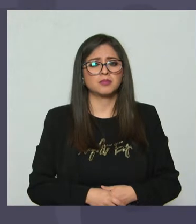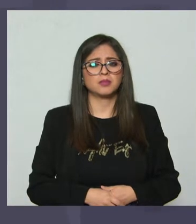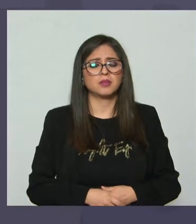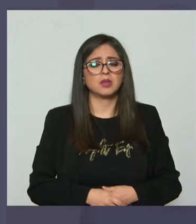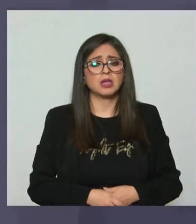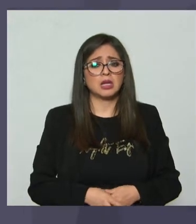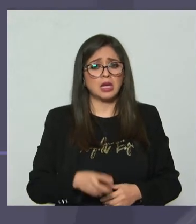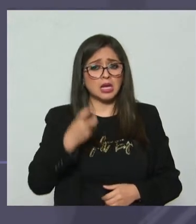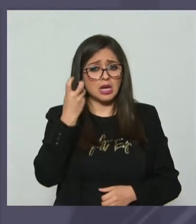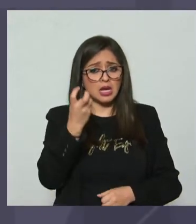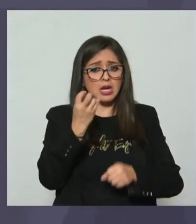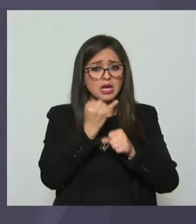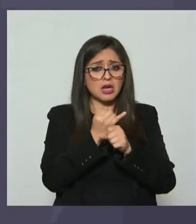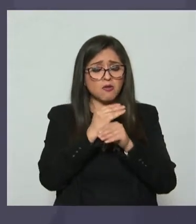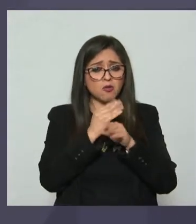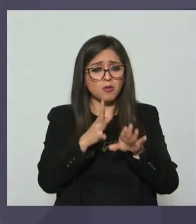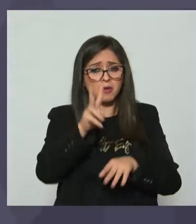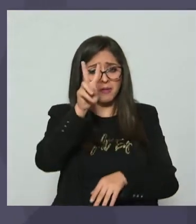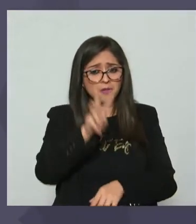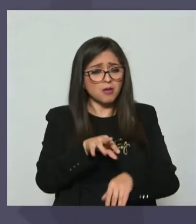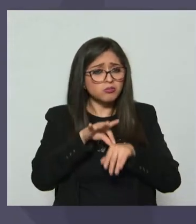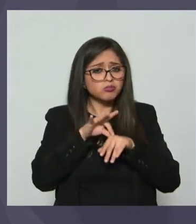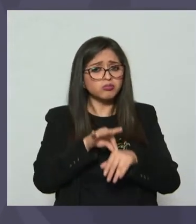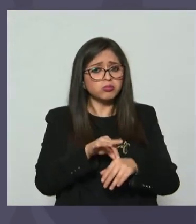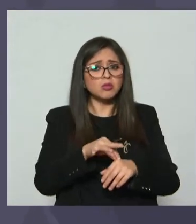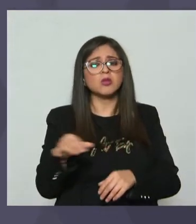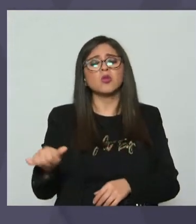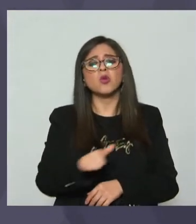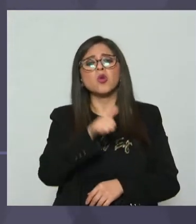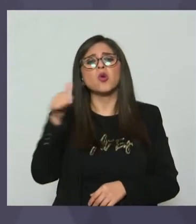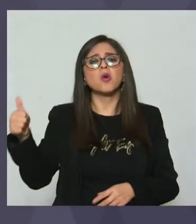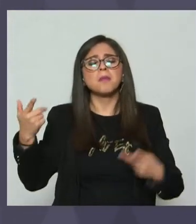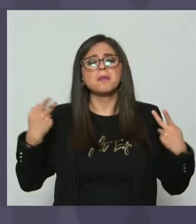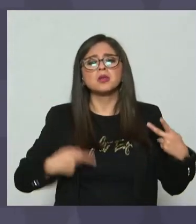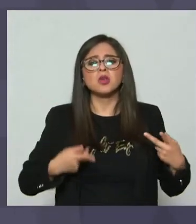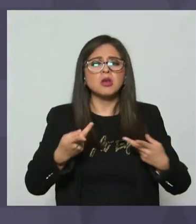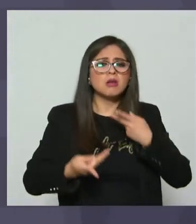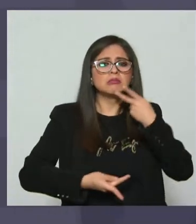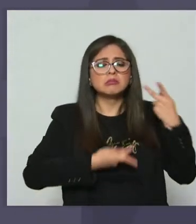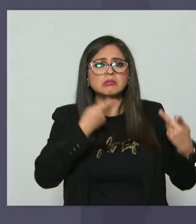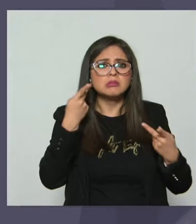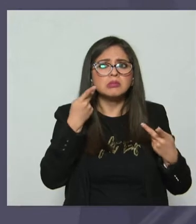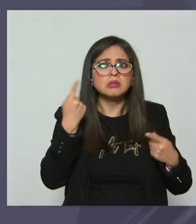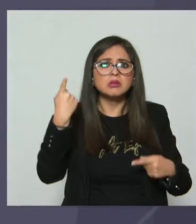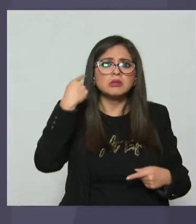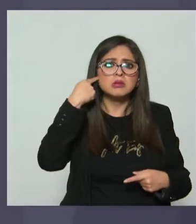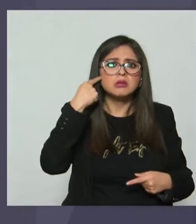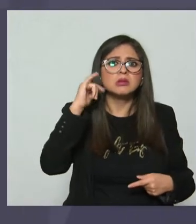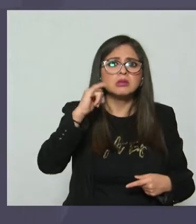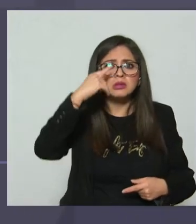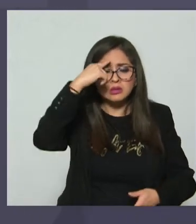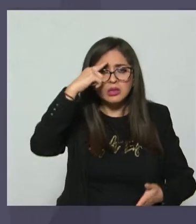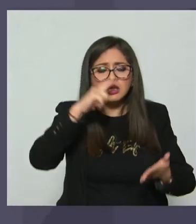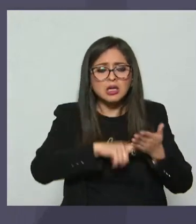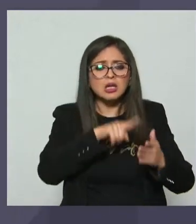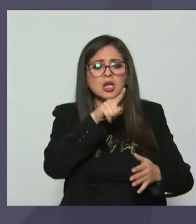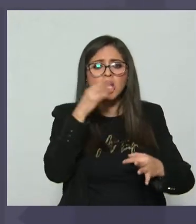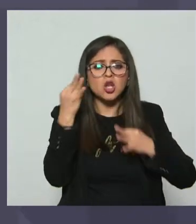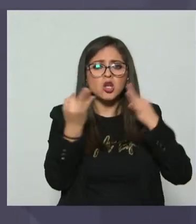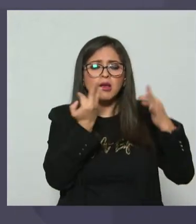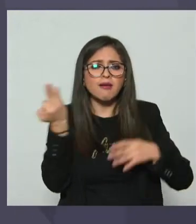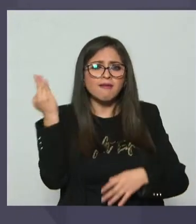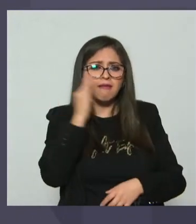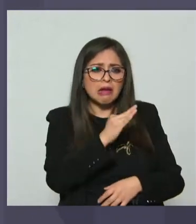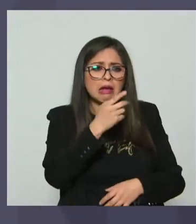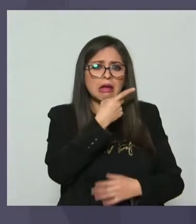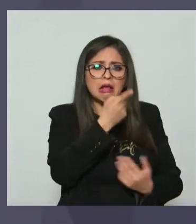información oficial. Y otro dato importante, mira, hay rumores, la gente por desgracia cae muy frecuentemente en las fake news. Se está corriendo